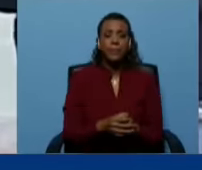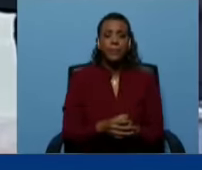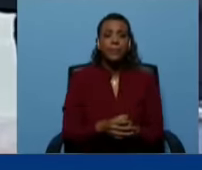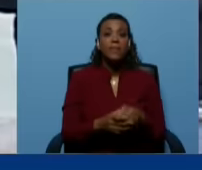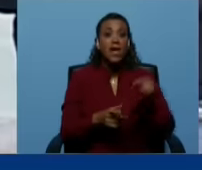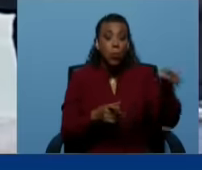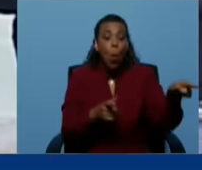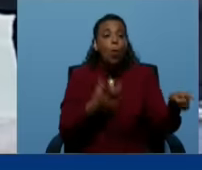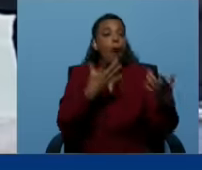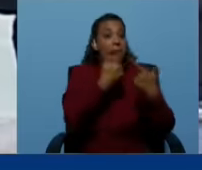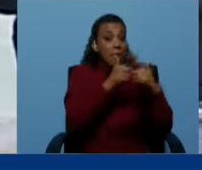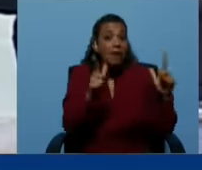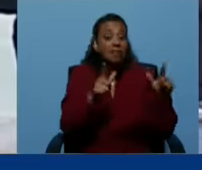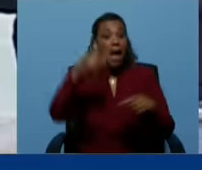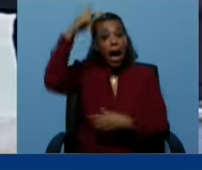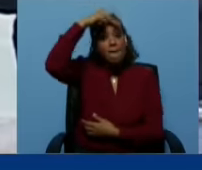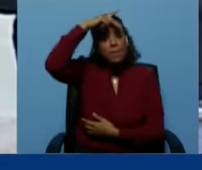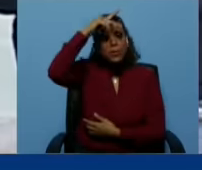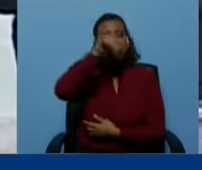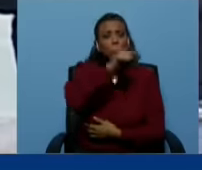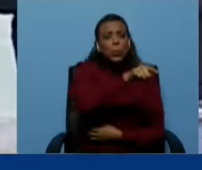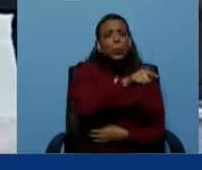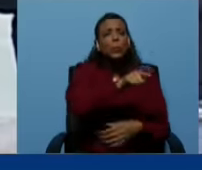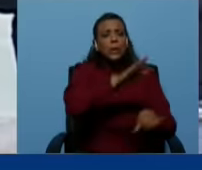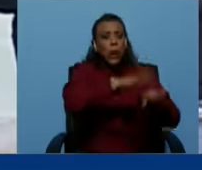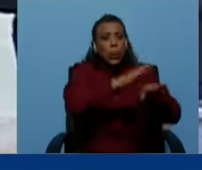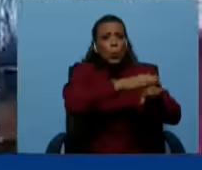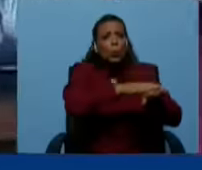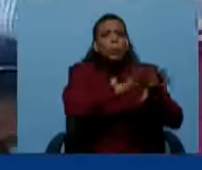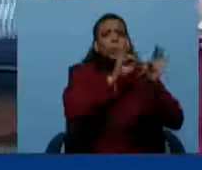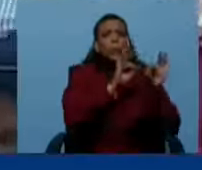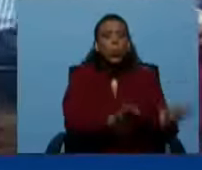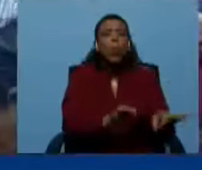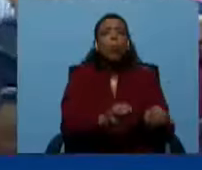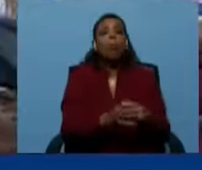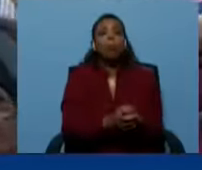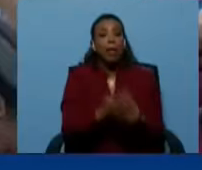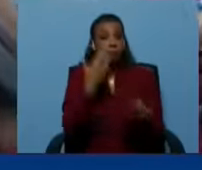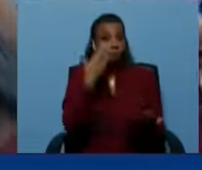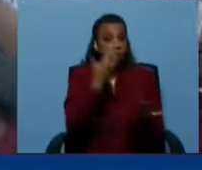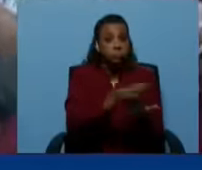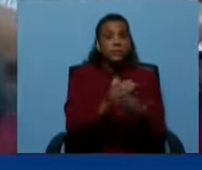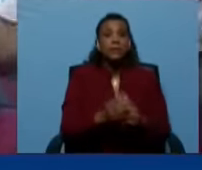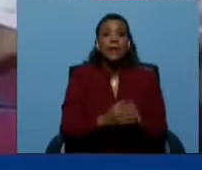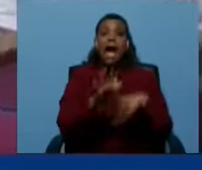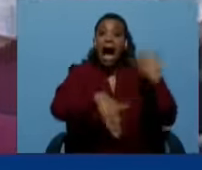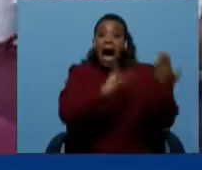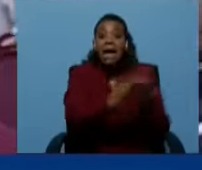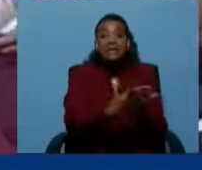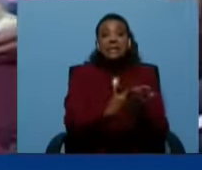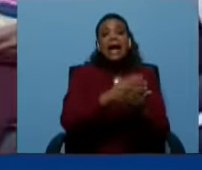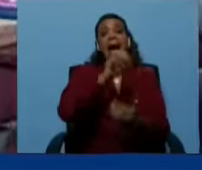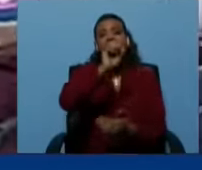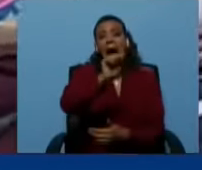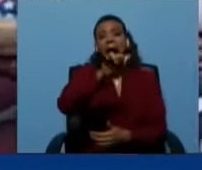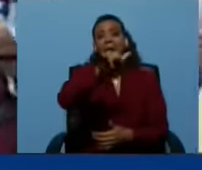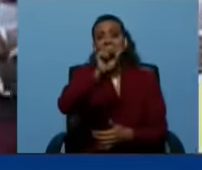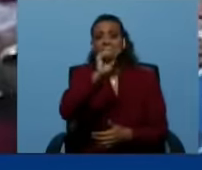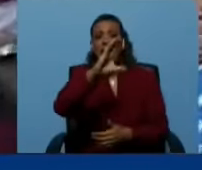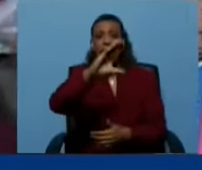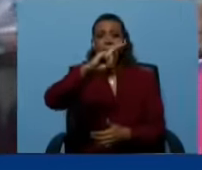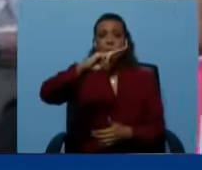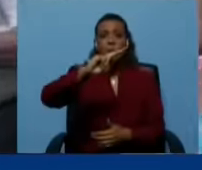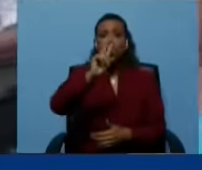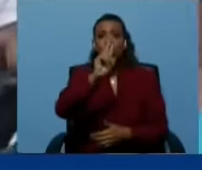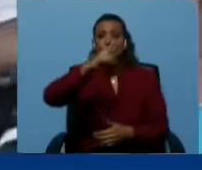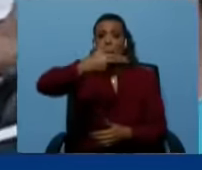y le propinó la derrota que llevaría hasta Ayacucho